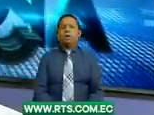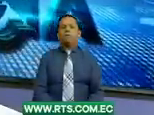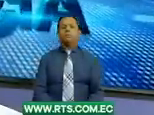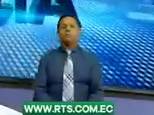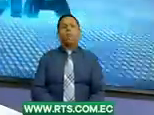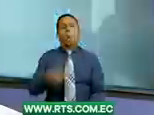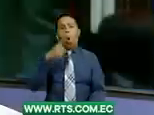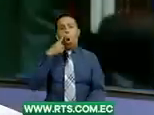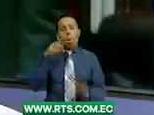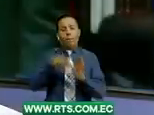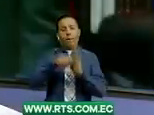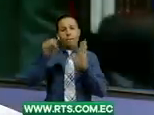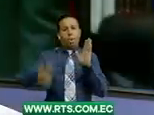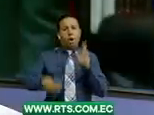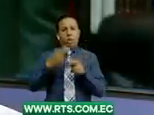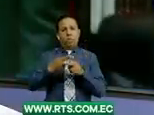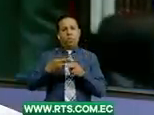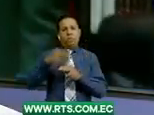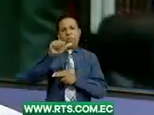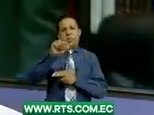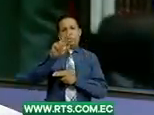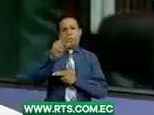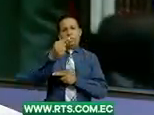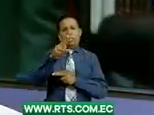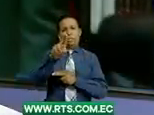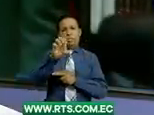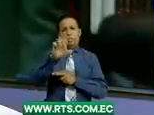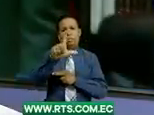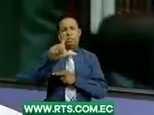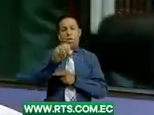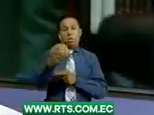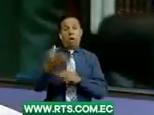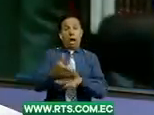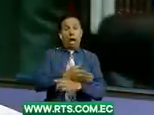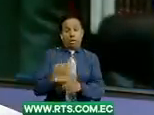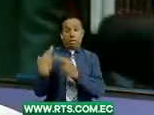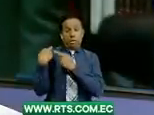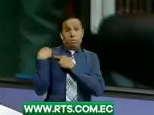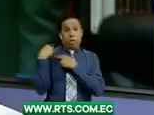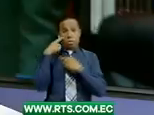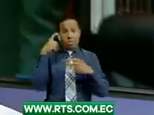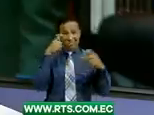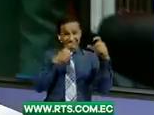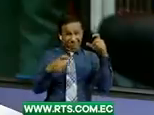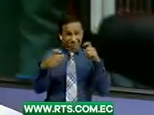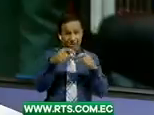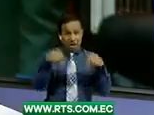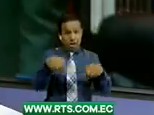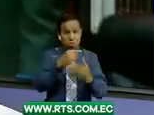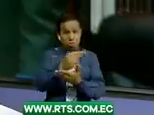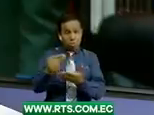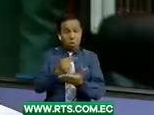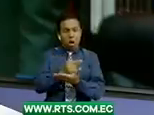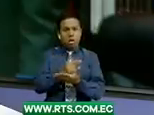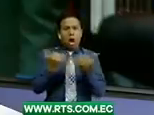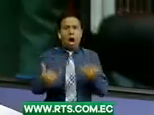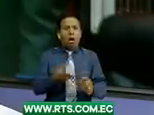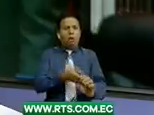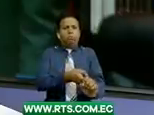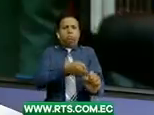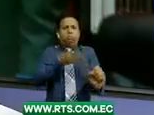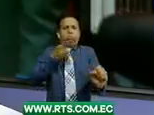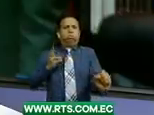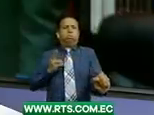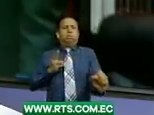El abogado Joselito Argüello renunció al cargo de agente fiscal del Guayas tras denunciar falta de garantías por